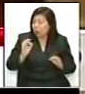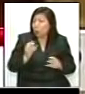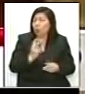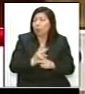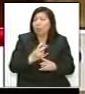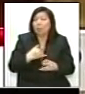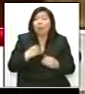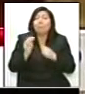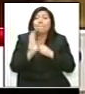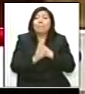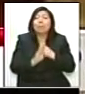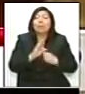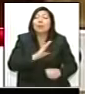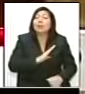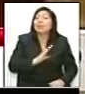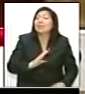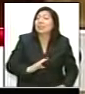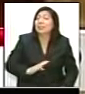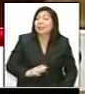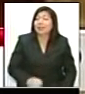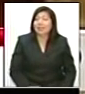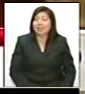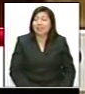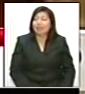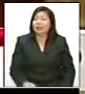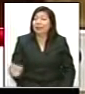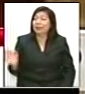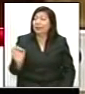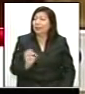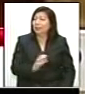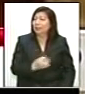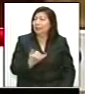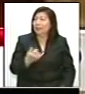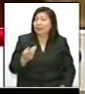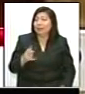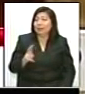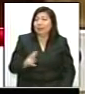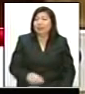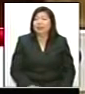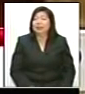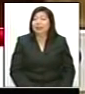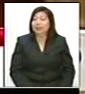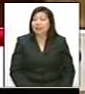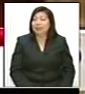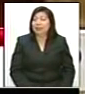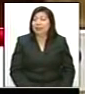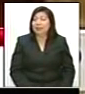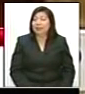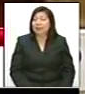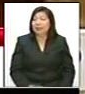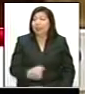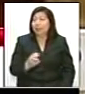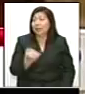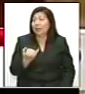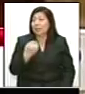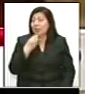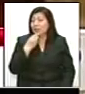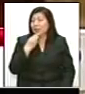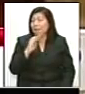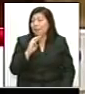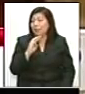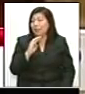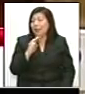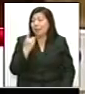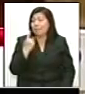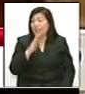que va a ser protegido por el Estado, sin caer en excesos ni arbitrariedades. Yo creo que ese mensaje puede ser un